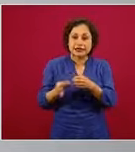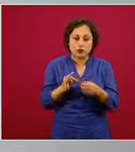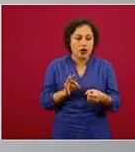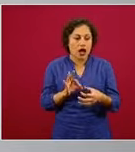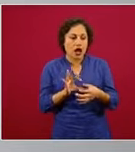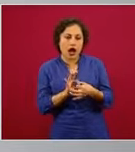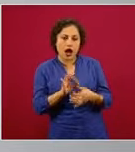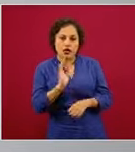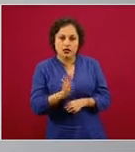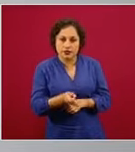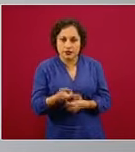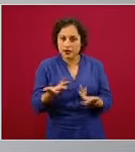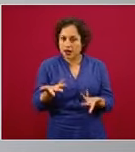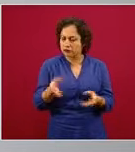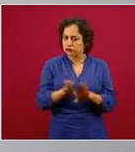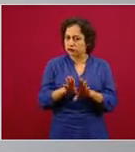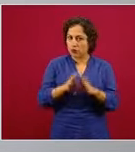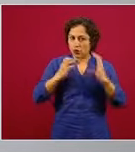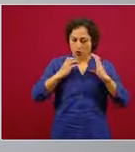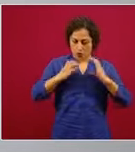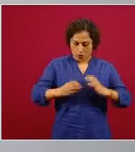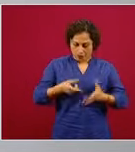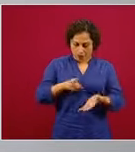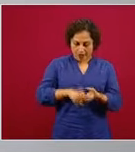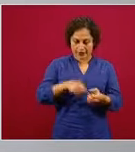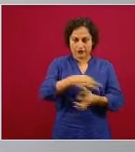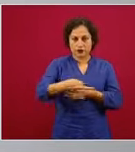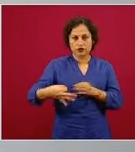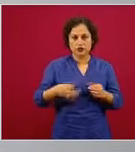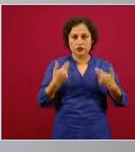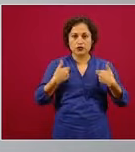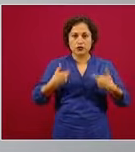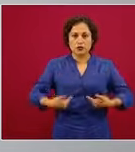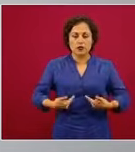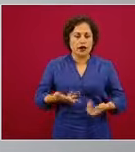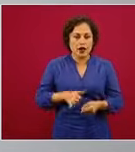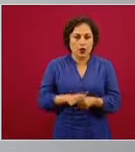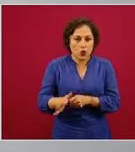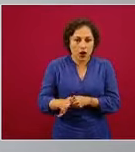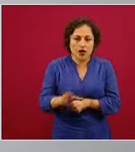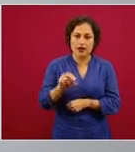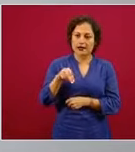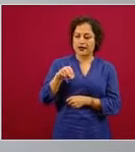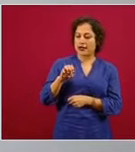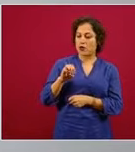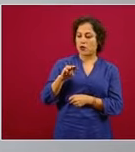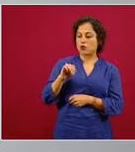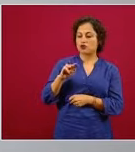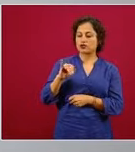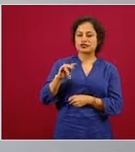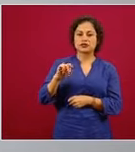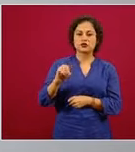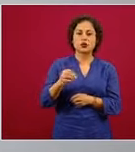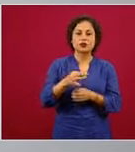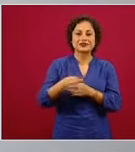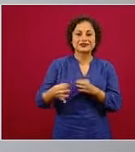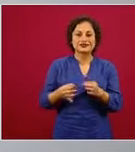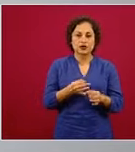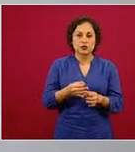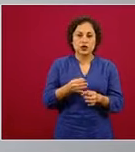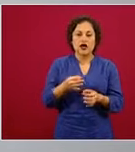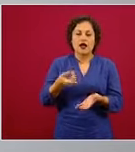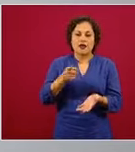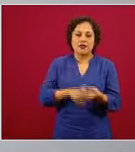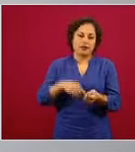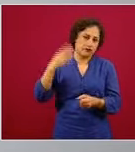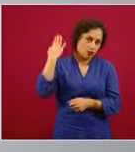célula humana, que es en particular, no en la única, el neumocito, la célula del pulmón, y con su